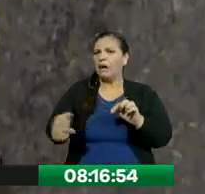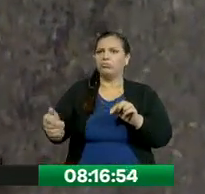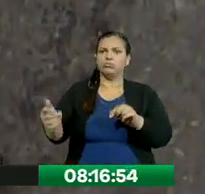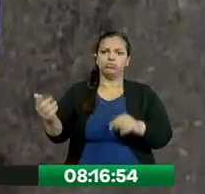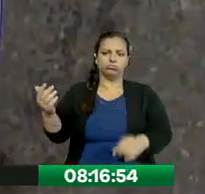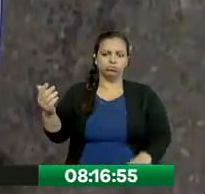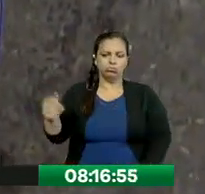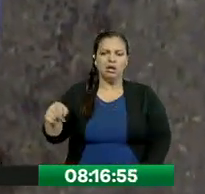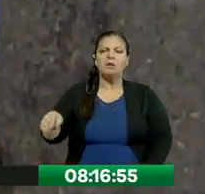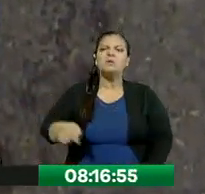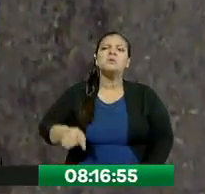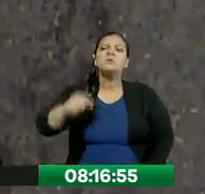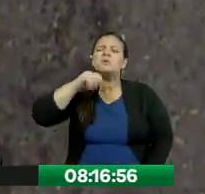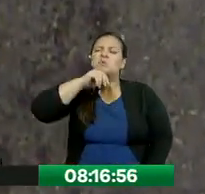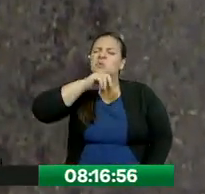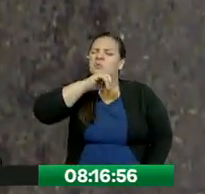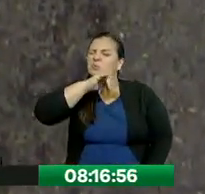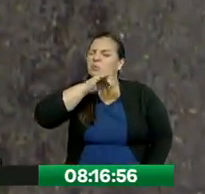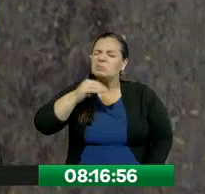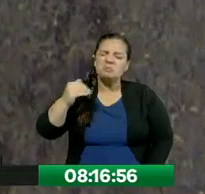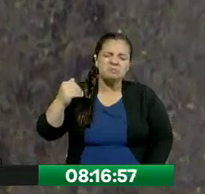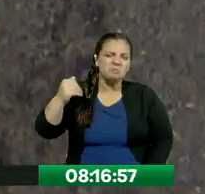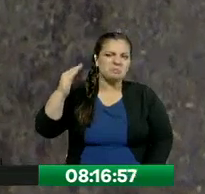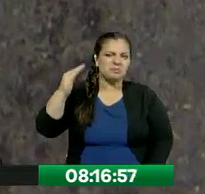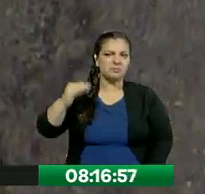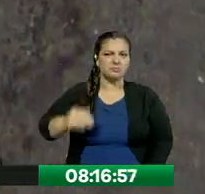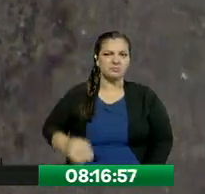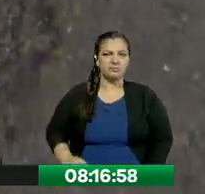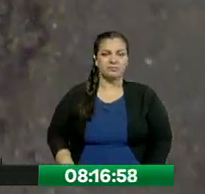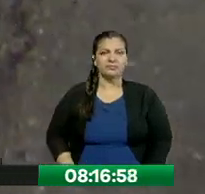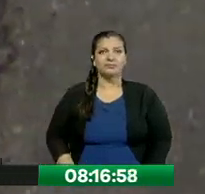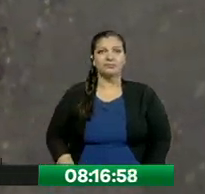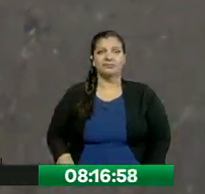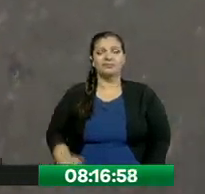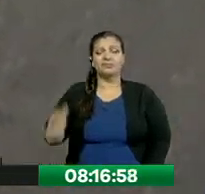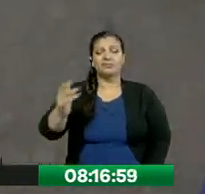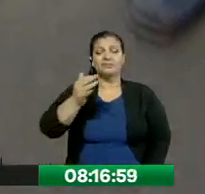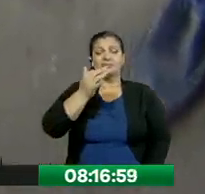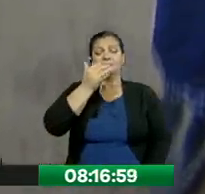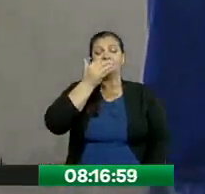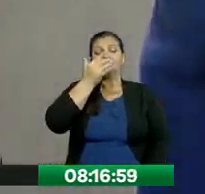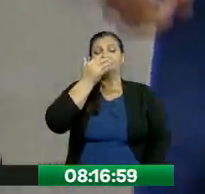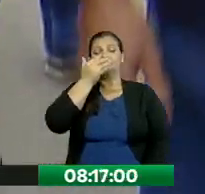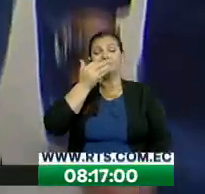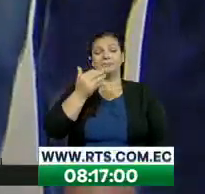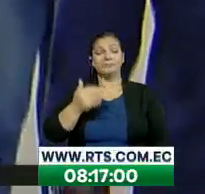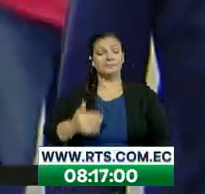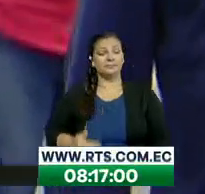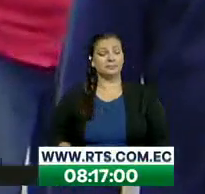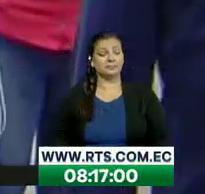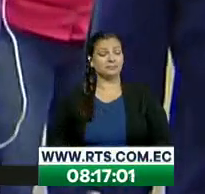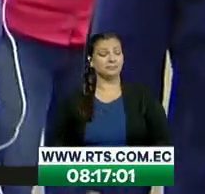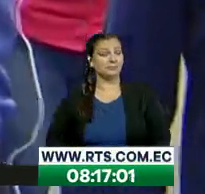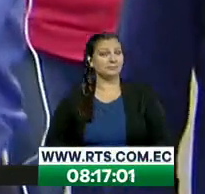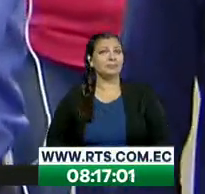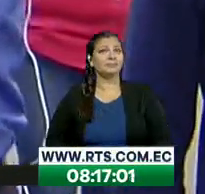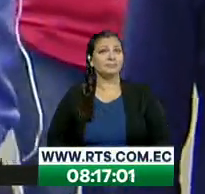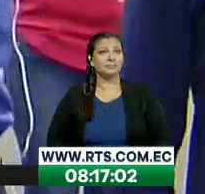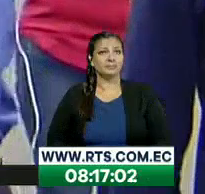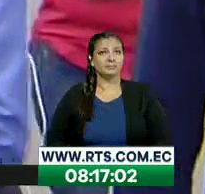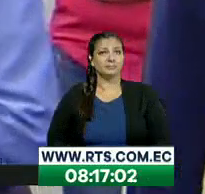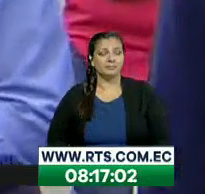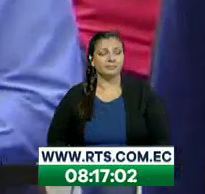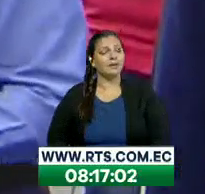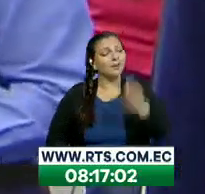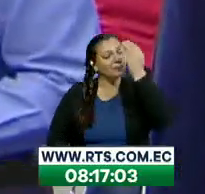me quiero imaginar en qué condiciones, incluso con qué olores, llegará este líquido cuando a ustedes les llega normal.